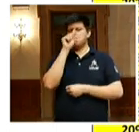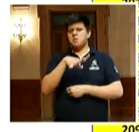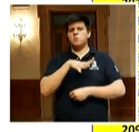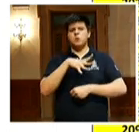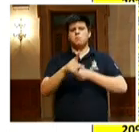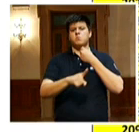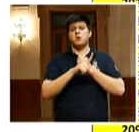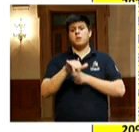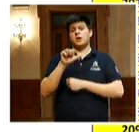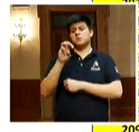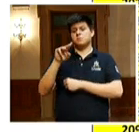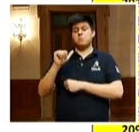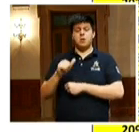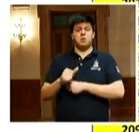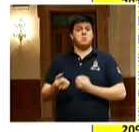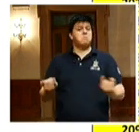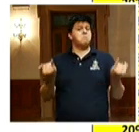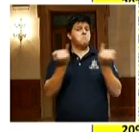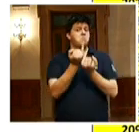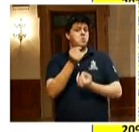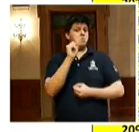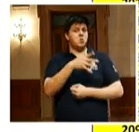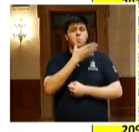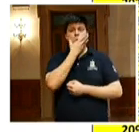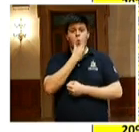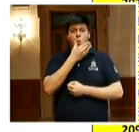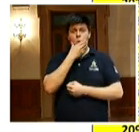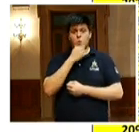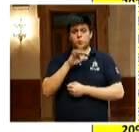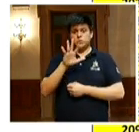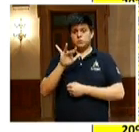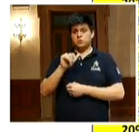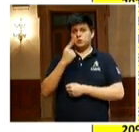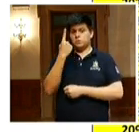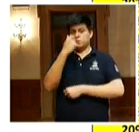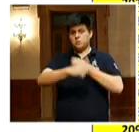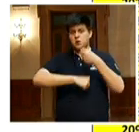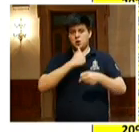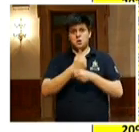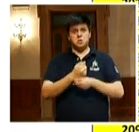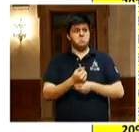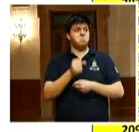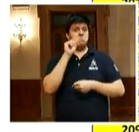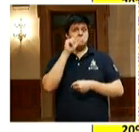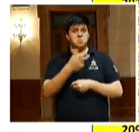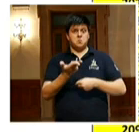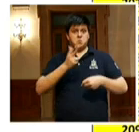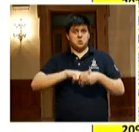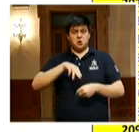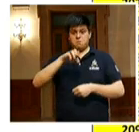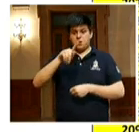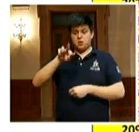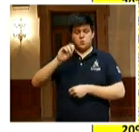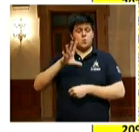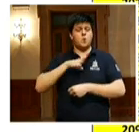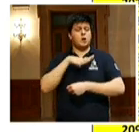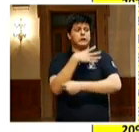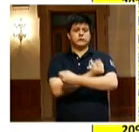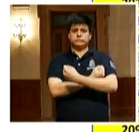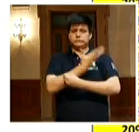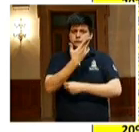el siguiente un masculino de 61 años de edad que fallece en los servicios de salud del nuevo león con hipertensión